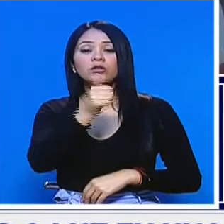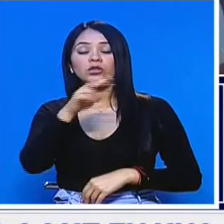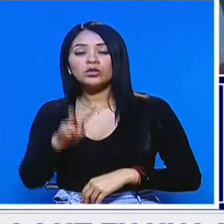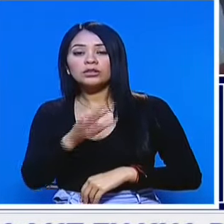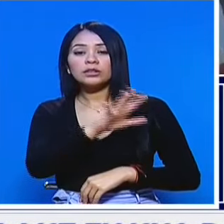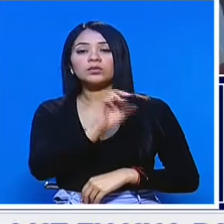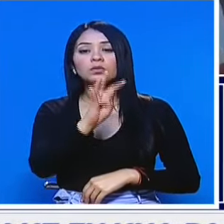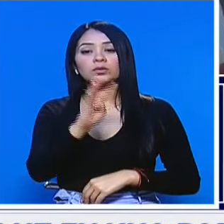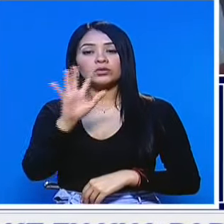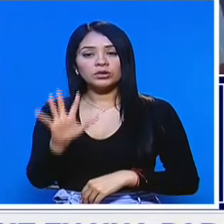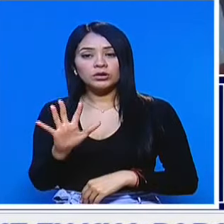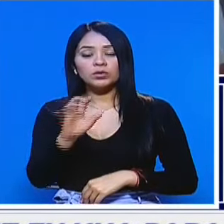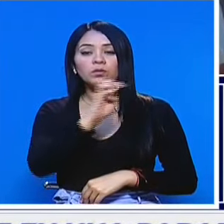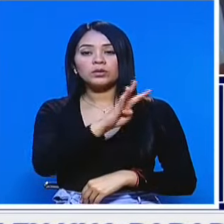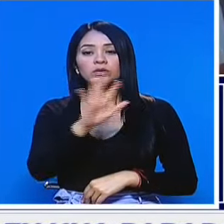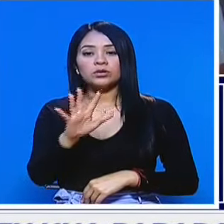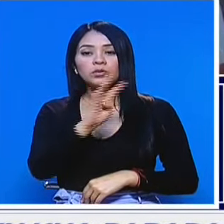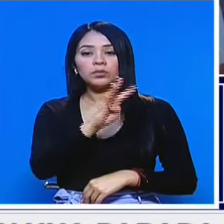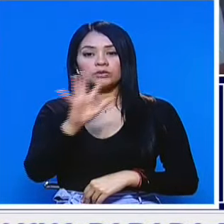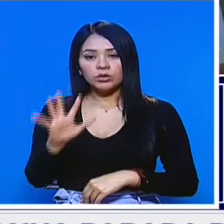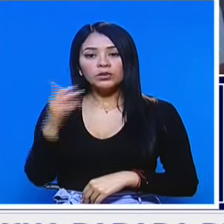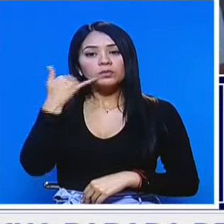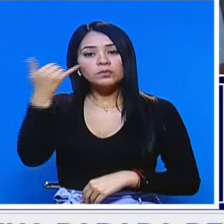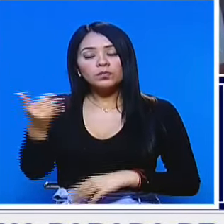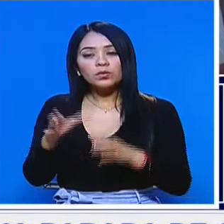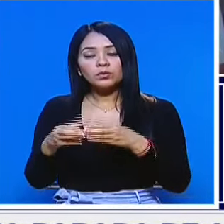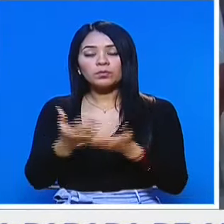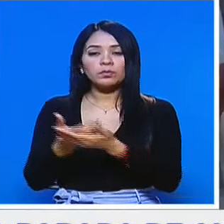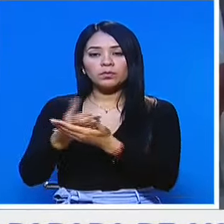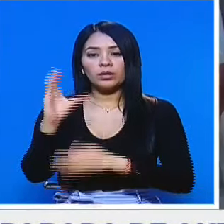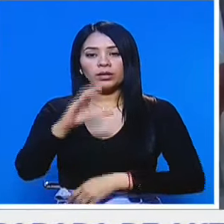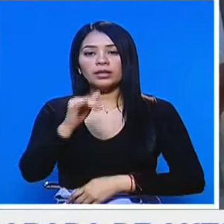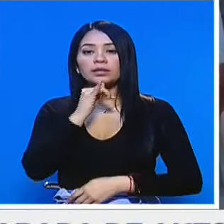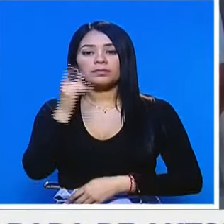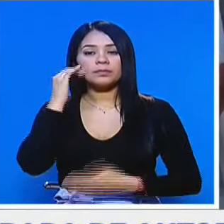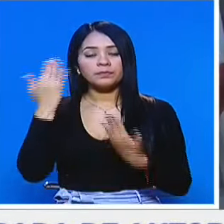0212-545-4545. William Sánchez, Noticias Venevisión.